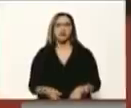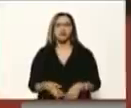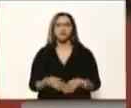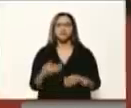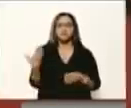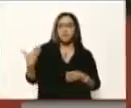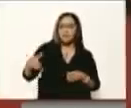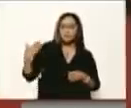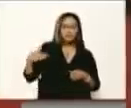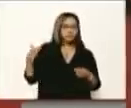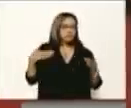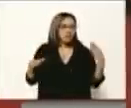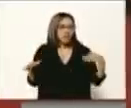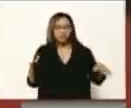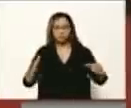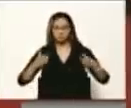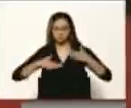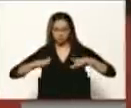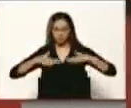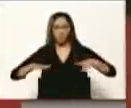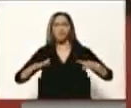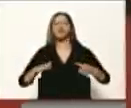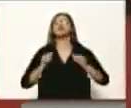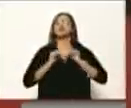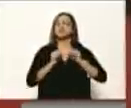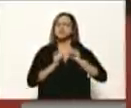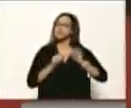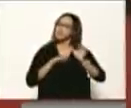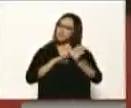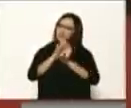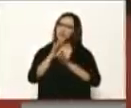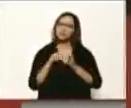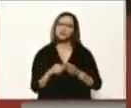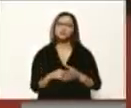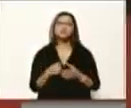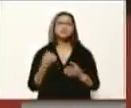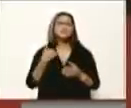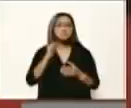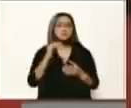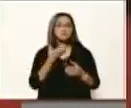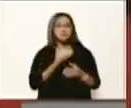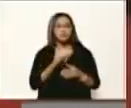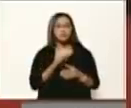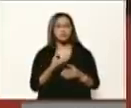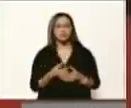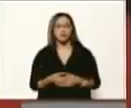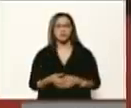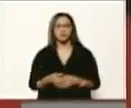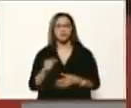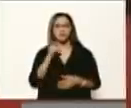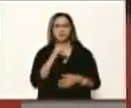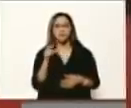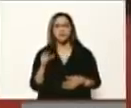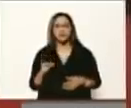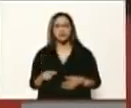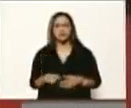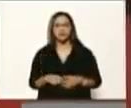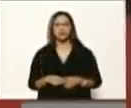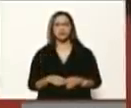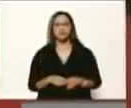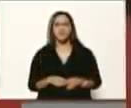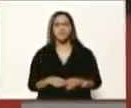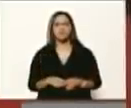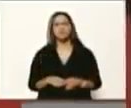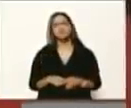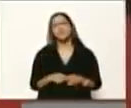Sacúdase el polvo y siga adelante. Ahí hay alcaldes, personas, perdón, que fueron